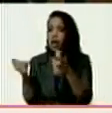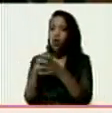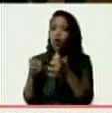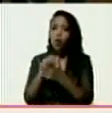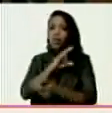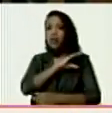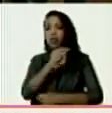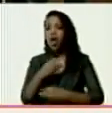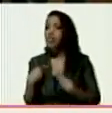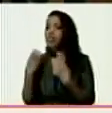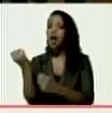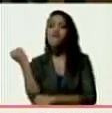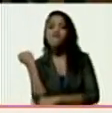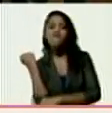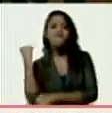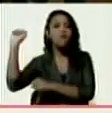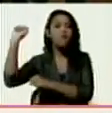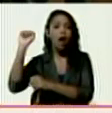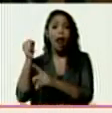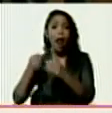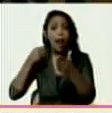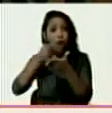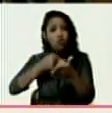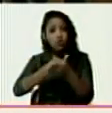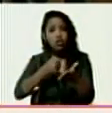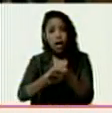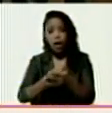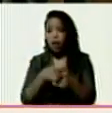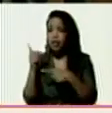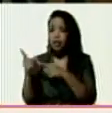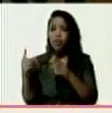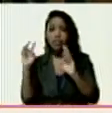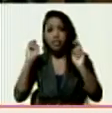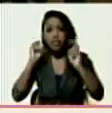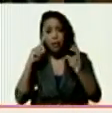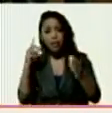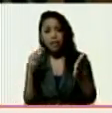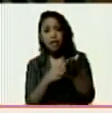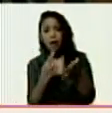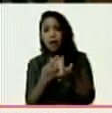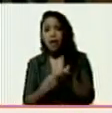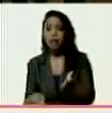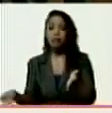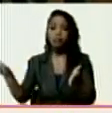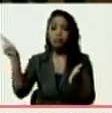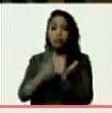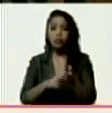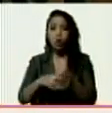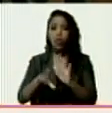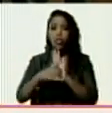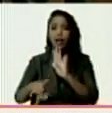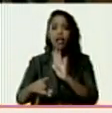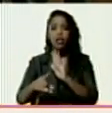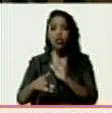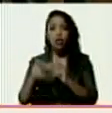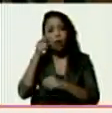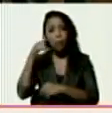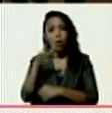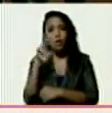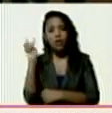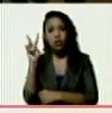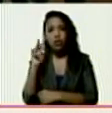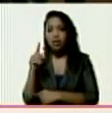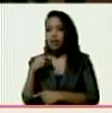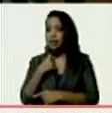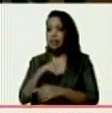le va a dar la espalda a la lucha con la causa democrática y restituir los derechos del pueblo de Venezuela, creo que se van a quedar